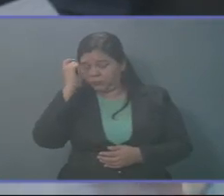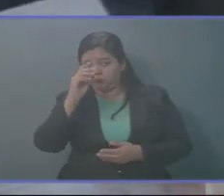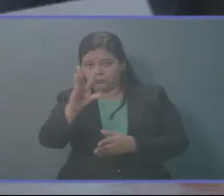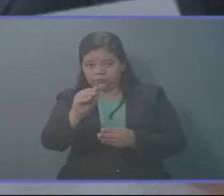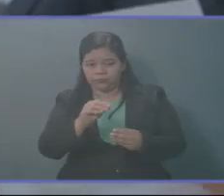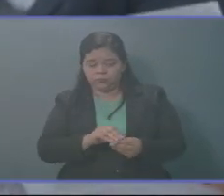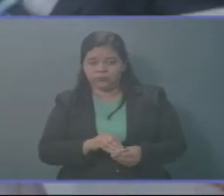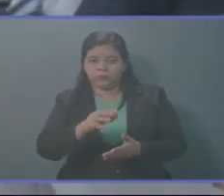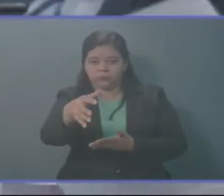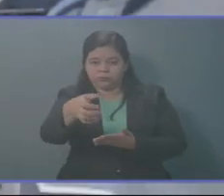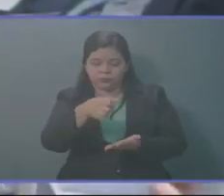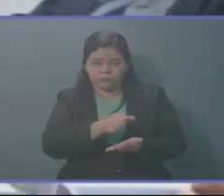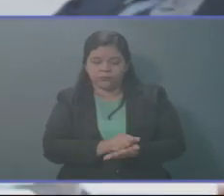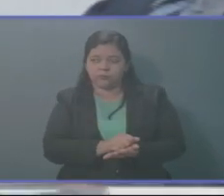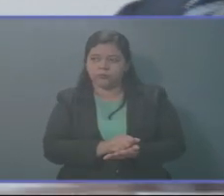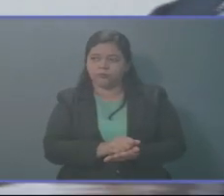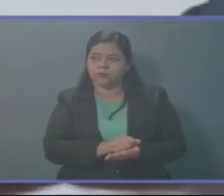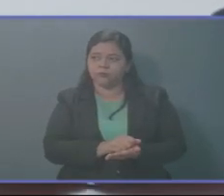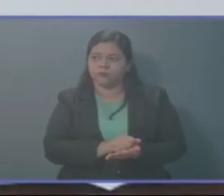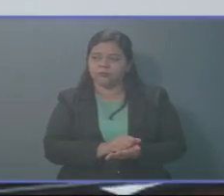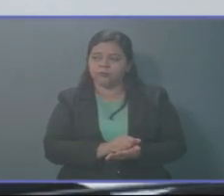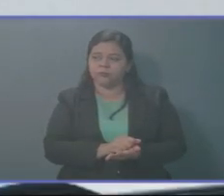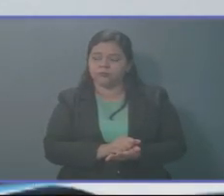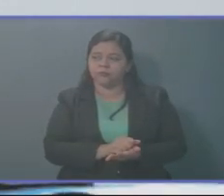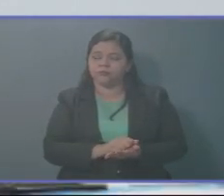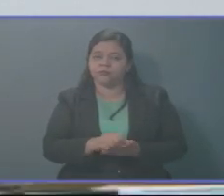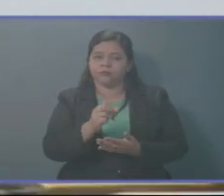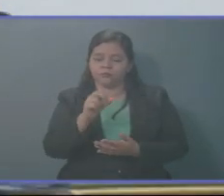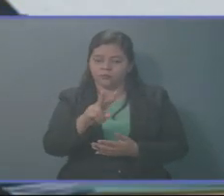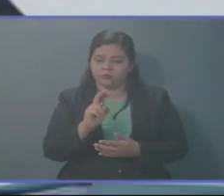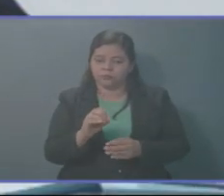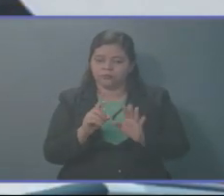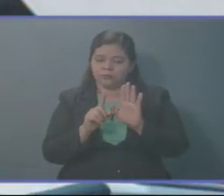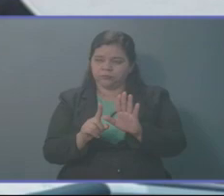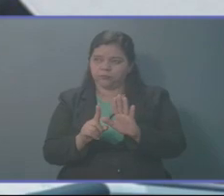se toman